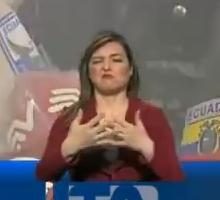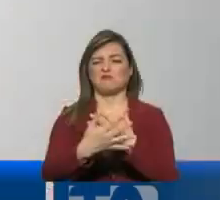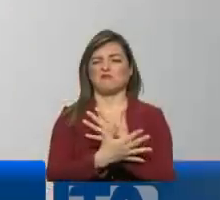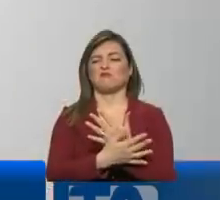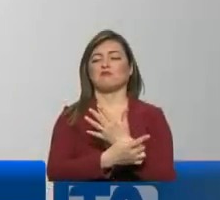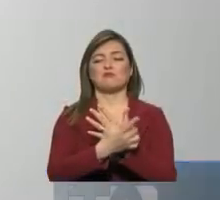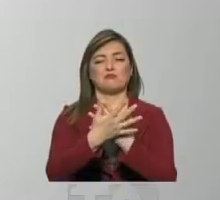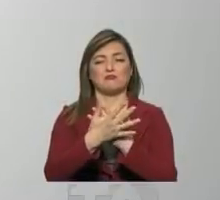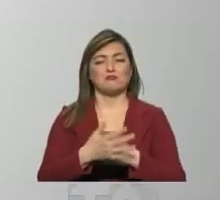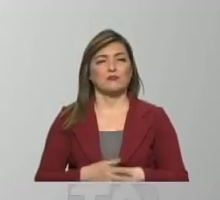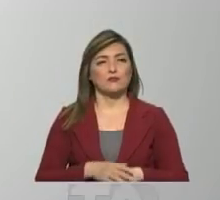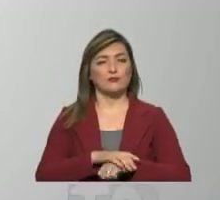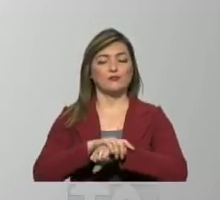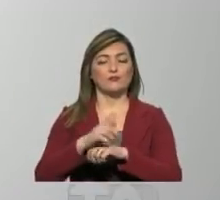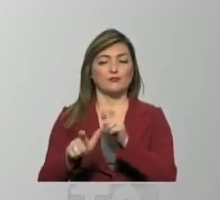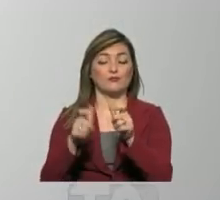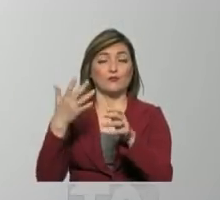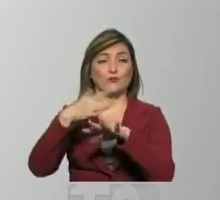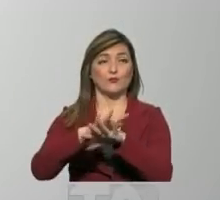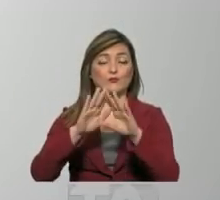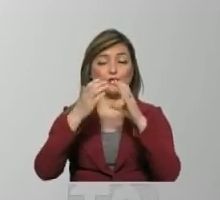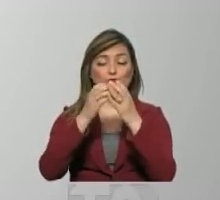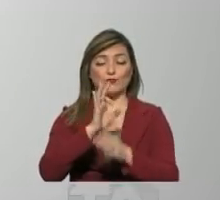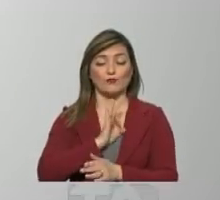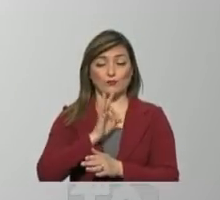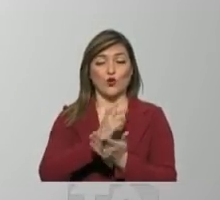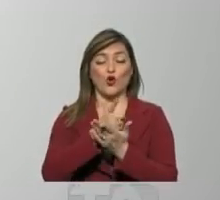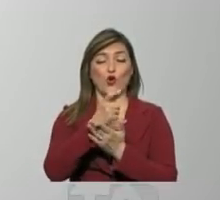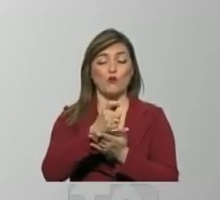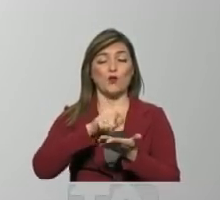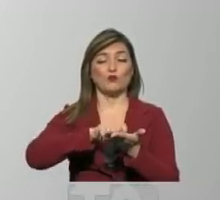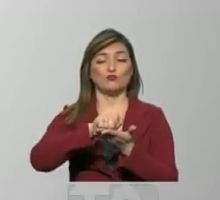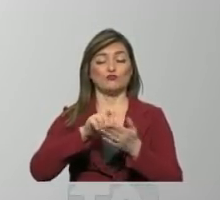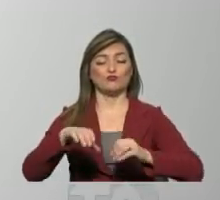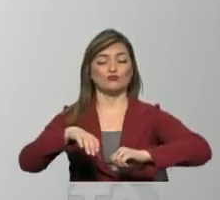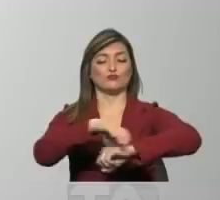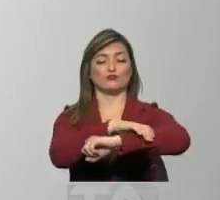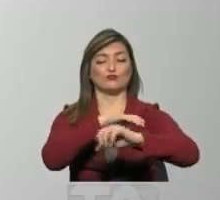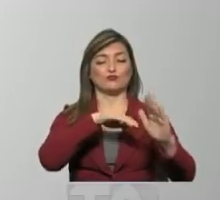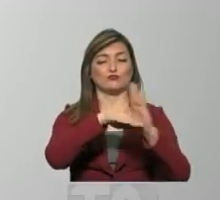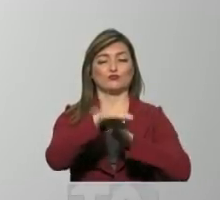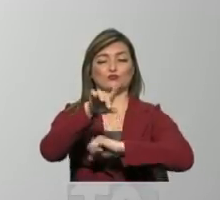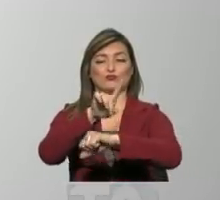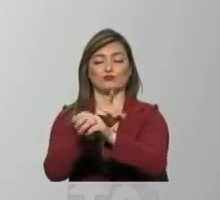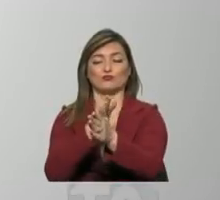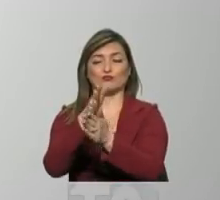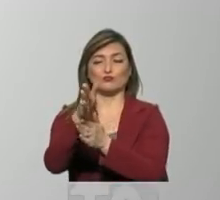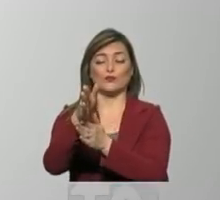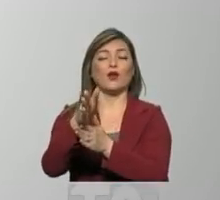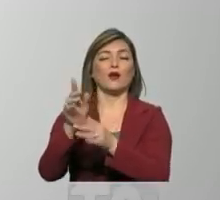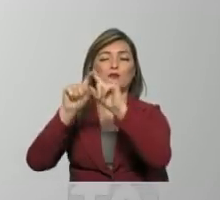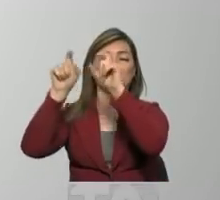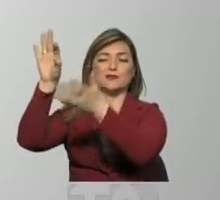penal. Se detuvo también a los integrantes de la Comisión Técnica de Adquisición de estas prótesis, al bodeguero, al médico especialista y